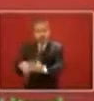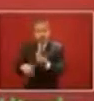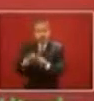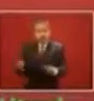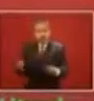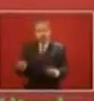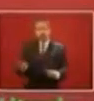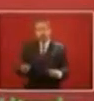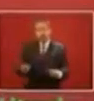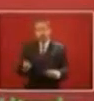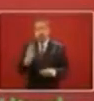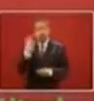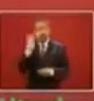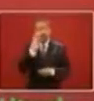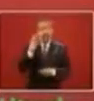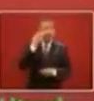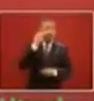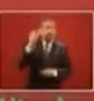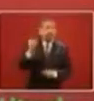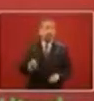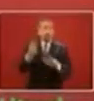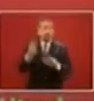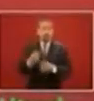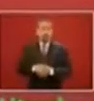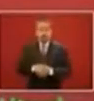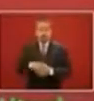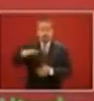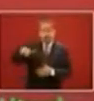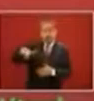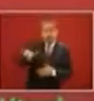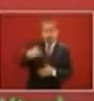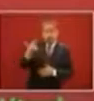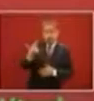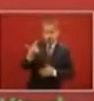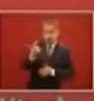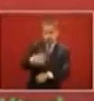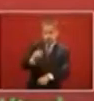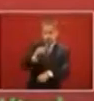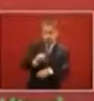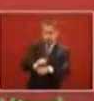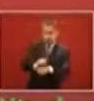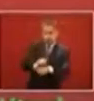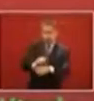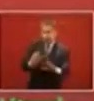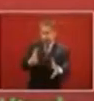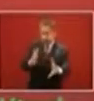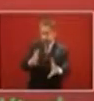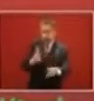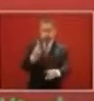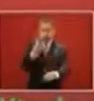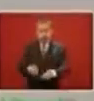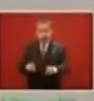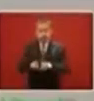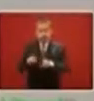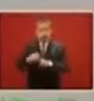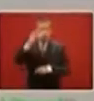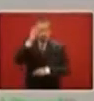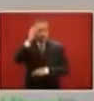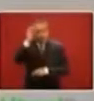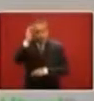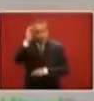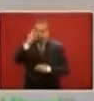es cierto ese dato, sino que se quedaron callados y siguieron con el tema muy complacientes. Yo creo que esa es una irresponsabilidad